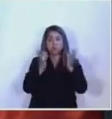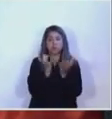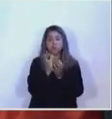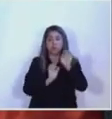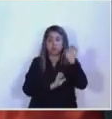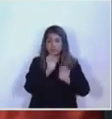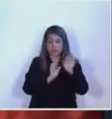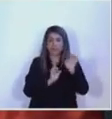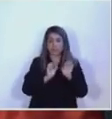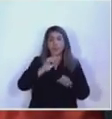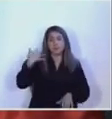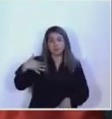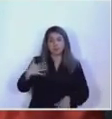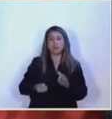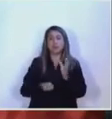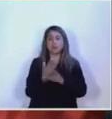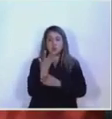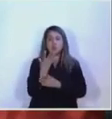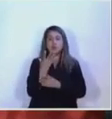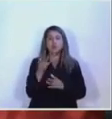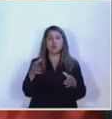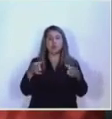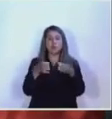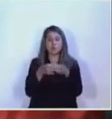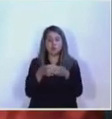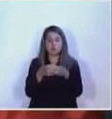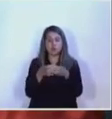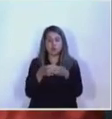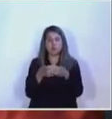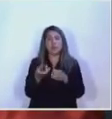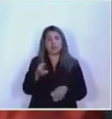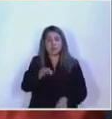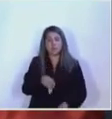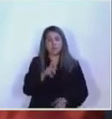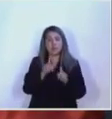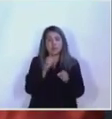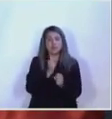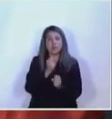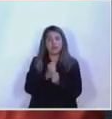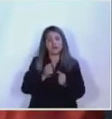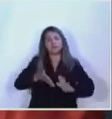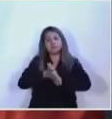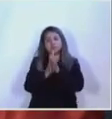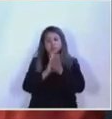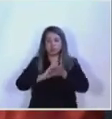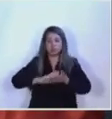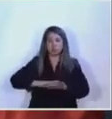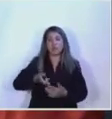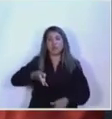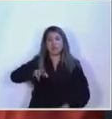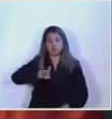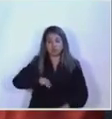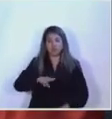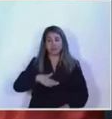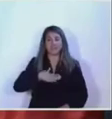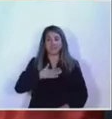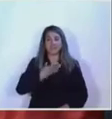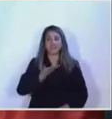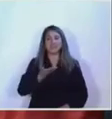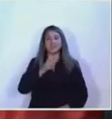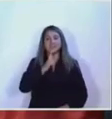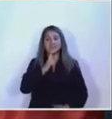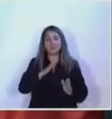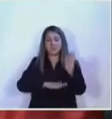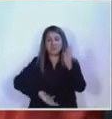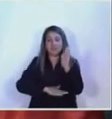será crucial por las nuevas generaciones. Reitero, debemos trabajar todas y todos por una reactivación que siente las bases para un Chile